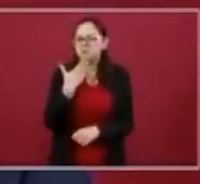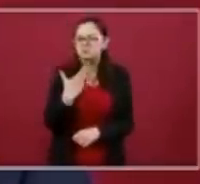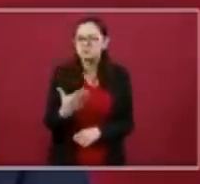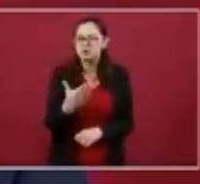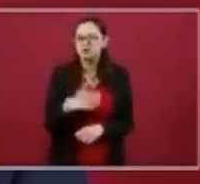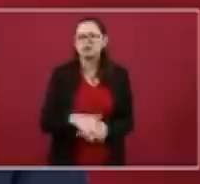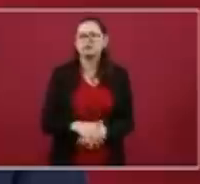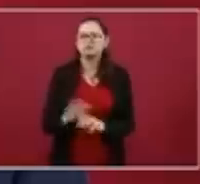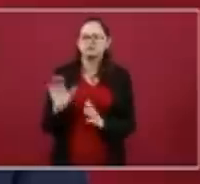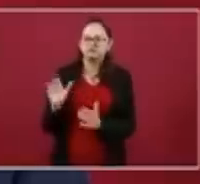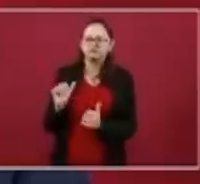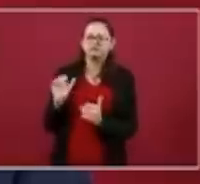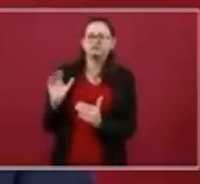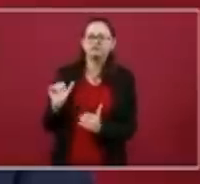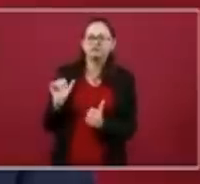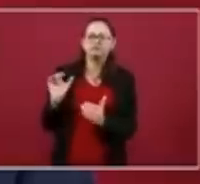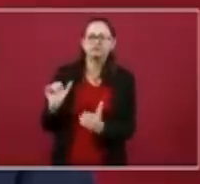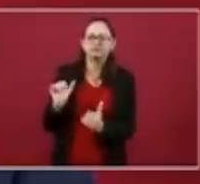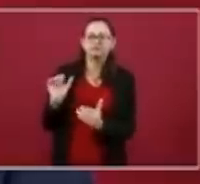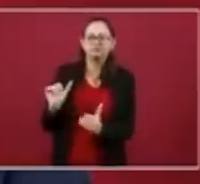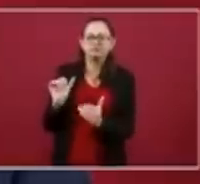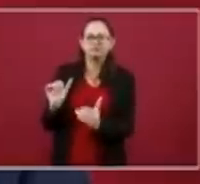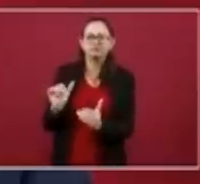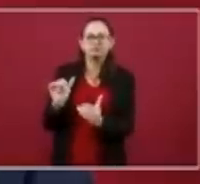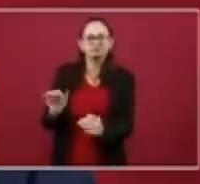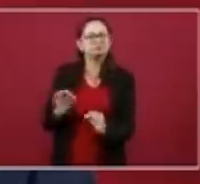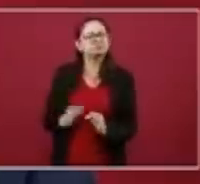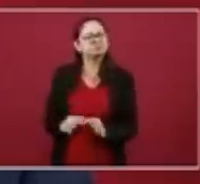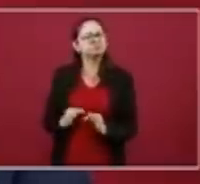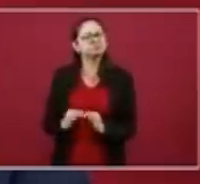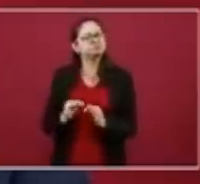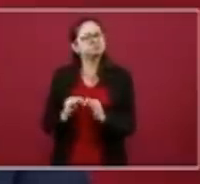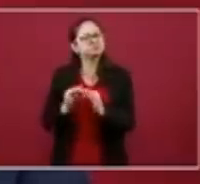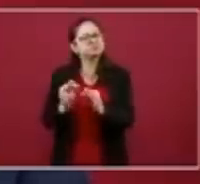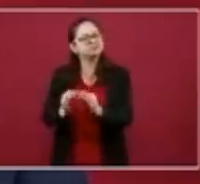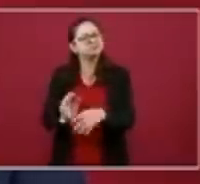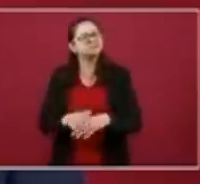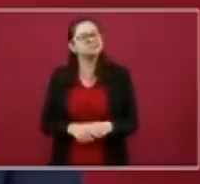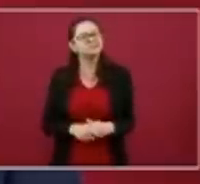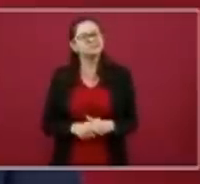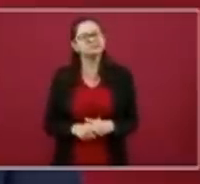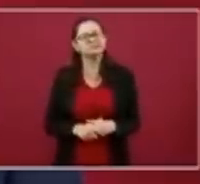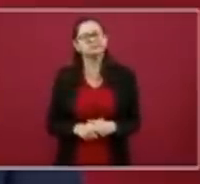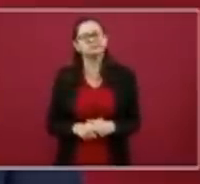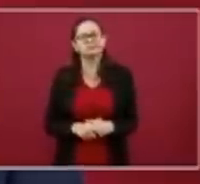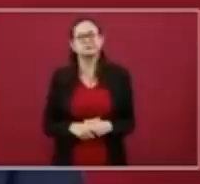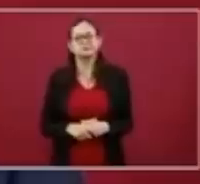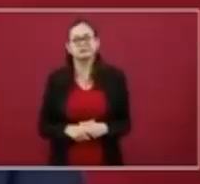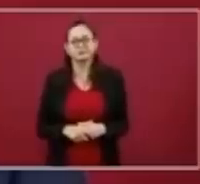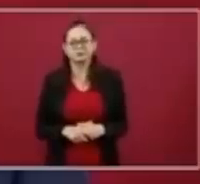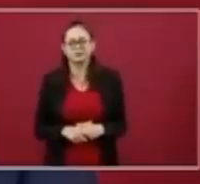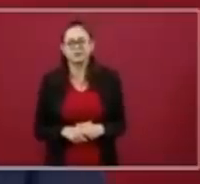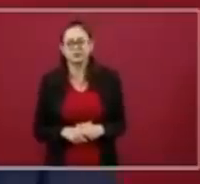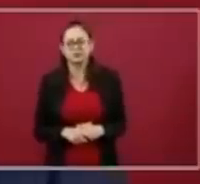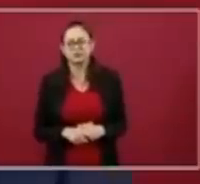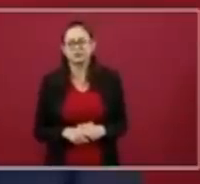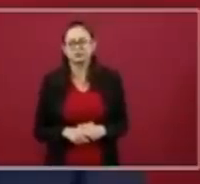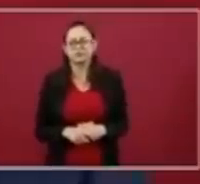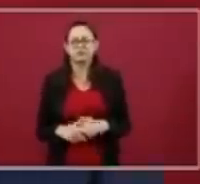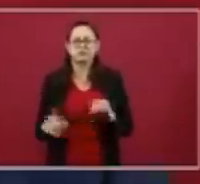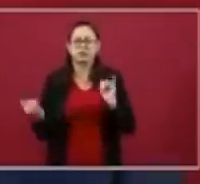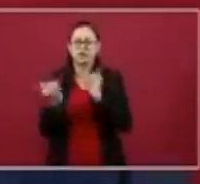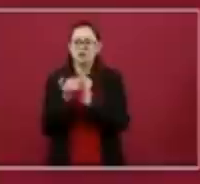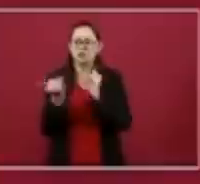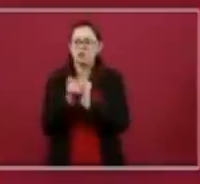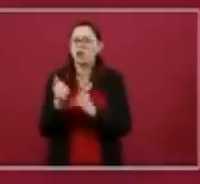va recaudando. O sea, hay elementos, está creciendo el comercio